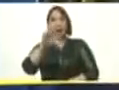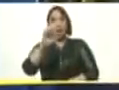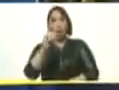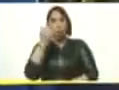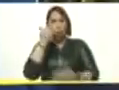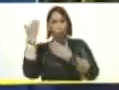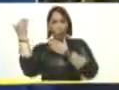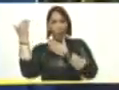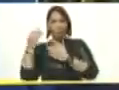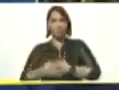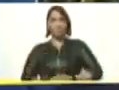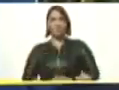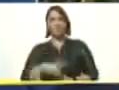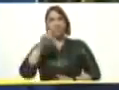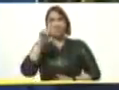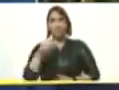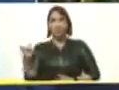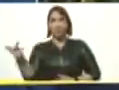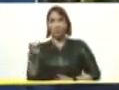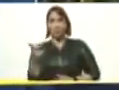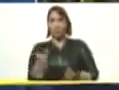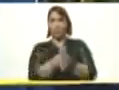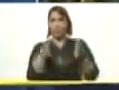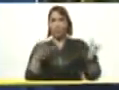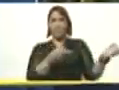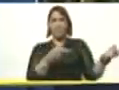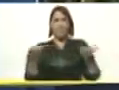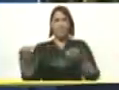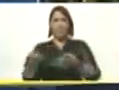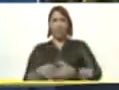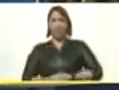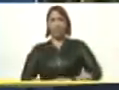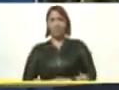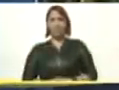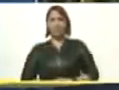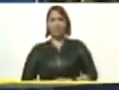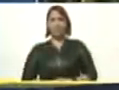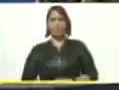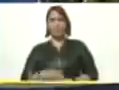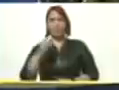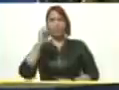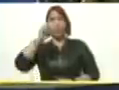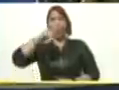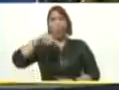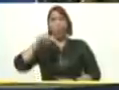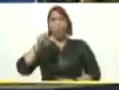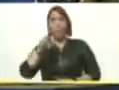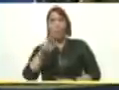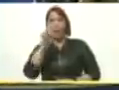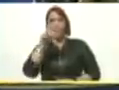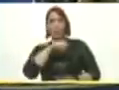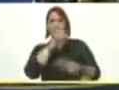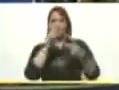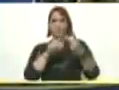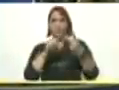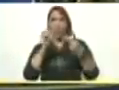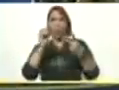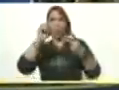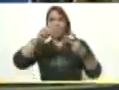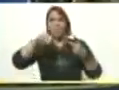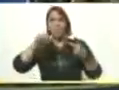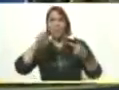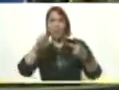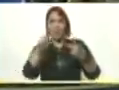y aquí tenemos dos grandes invitados Omar Enrique los dos o mares y Omar acedo